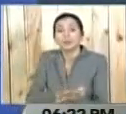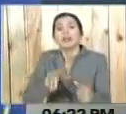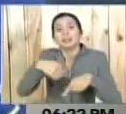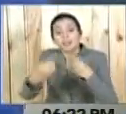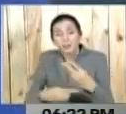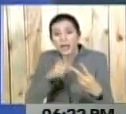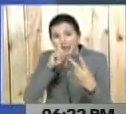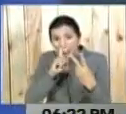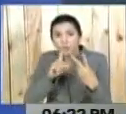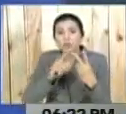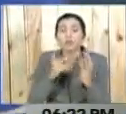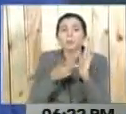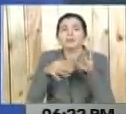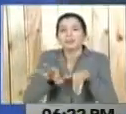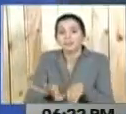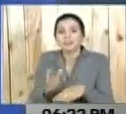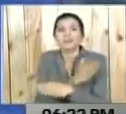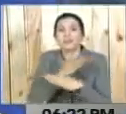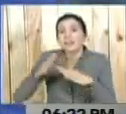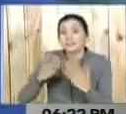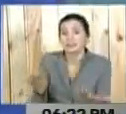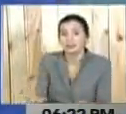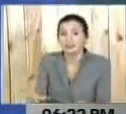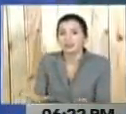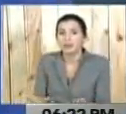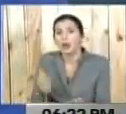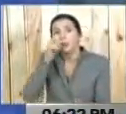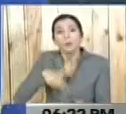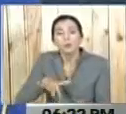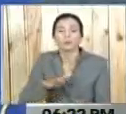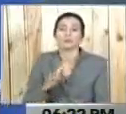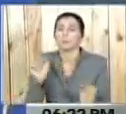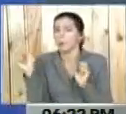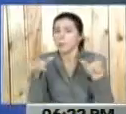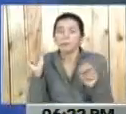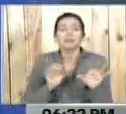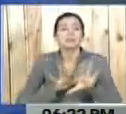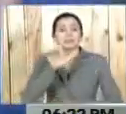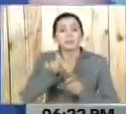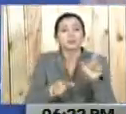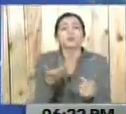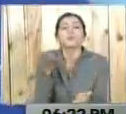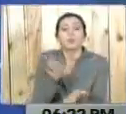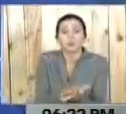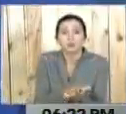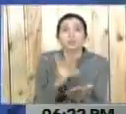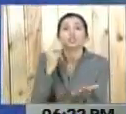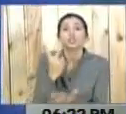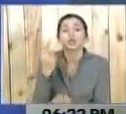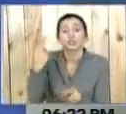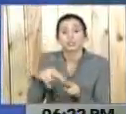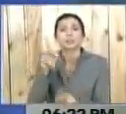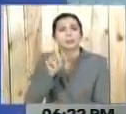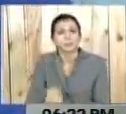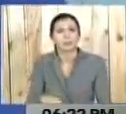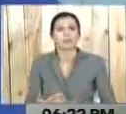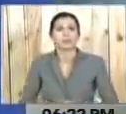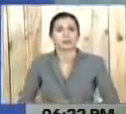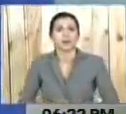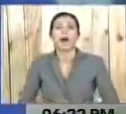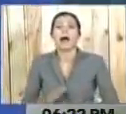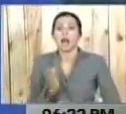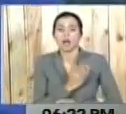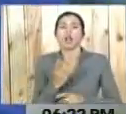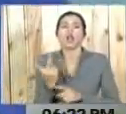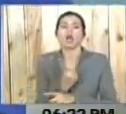en el año 2013 le costó a los venezolanos en esos días aciagos 15 personas que perdieron la vida, entre ellos dos niños. Entonces el problema no es que tengan